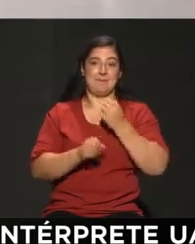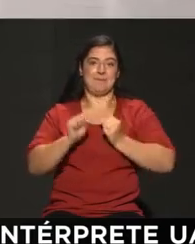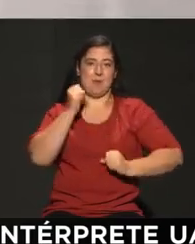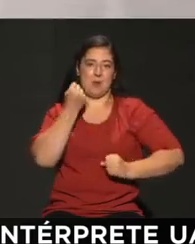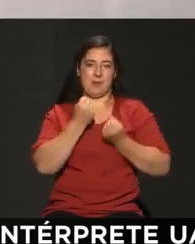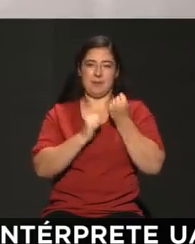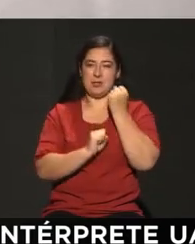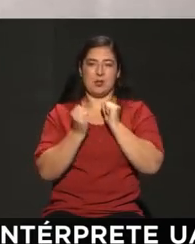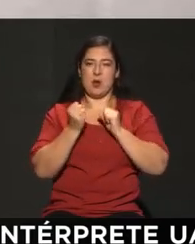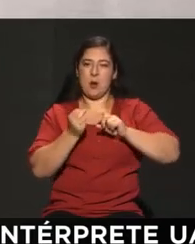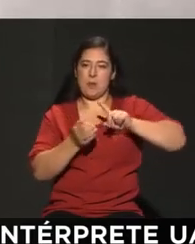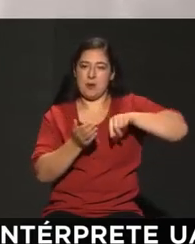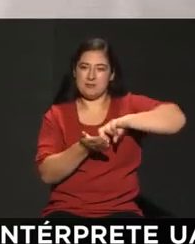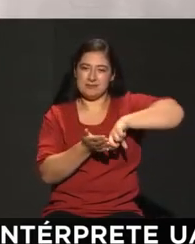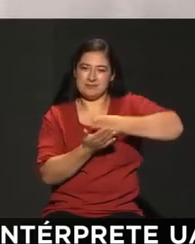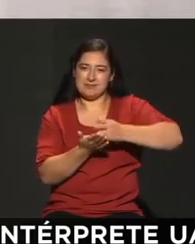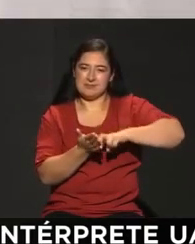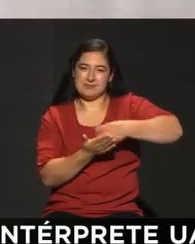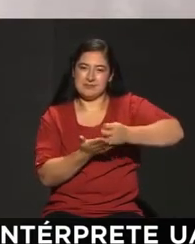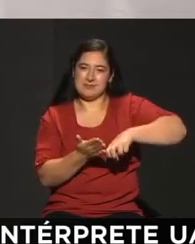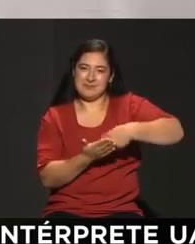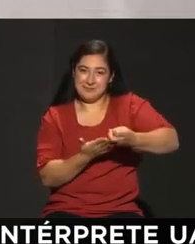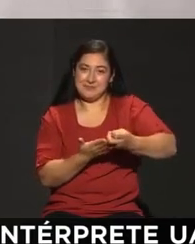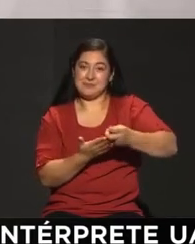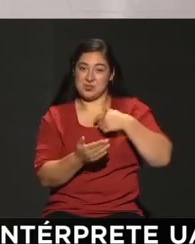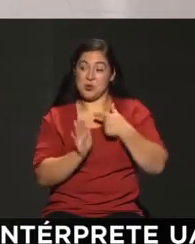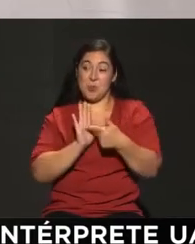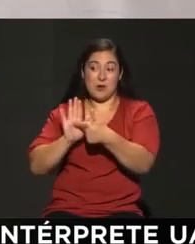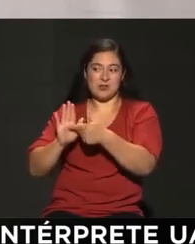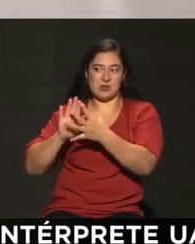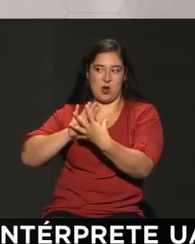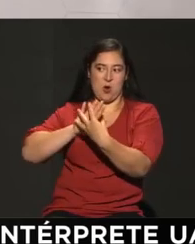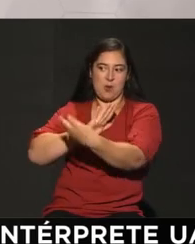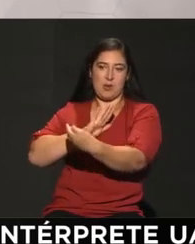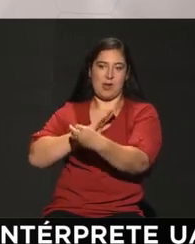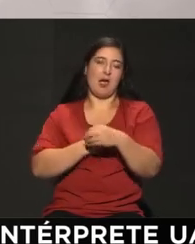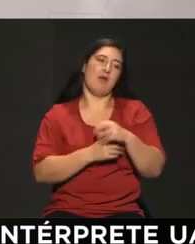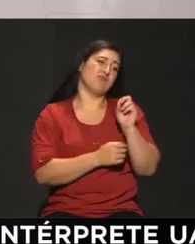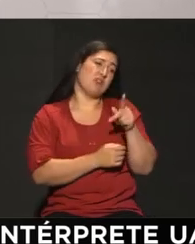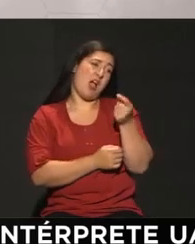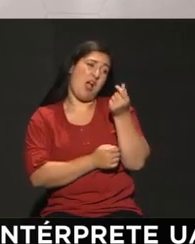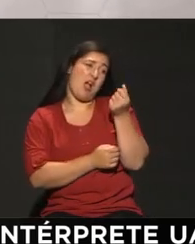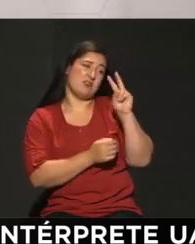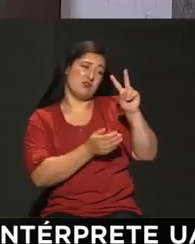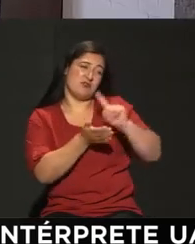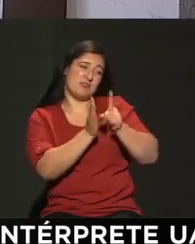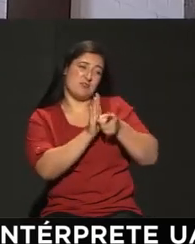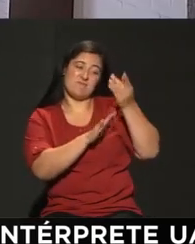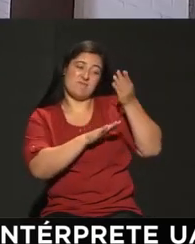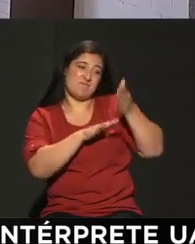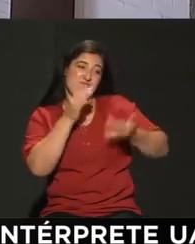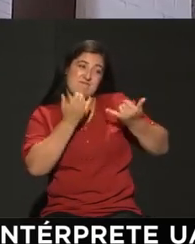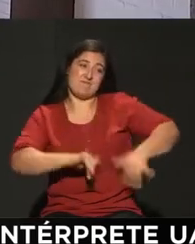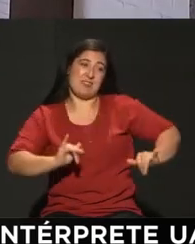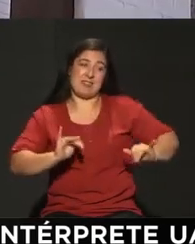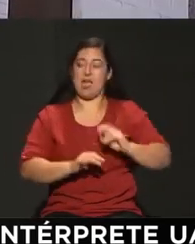movimiento rodando. Entonces yo te voy a mostrar el movimiento y tú tratas de hacerlo. Profe, ya vamos finalizando, nos quedan como 2 minutos, entonces hagamos este ejercicio.